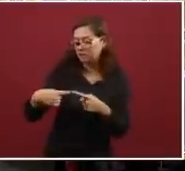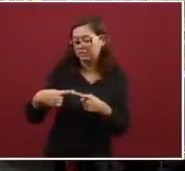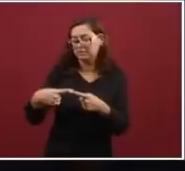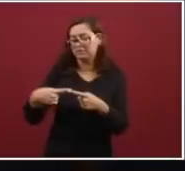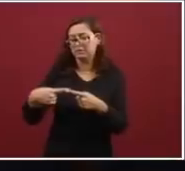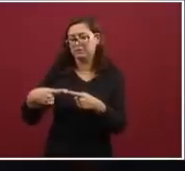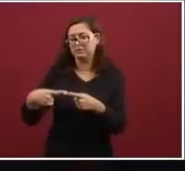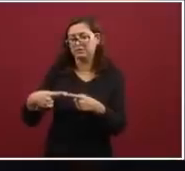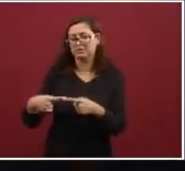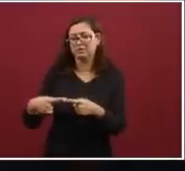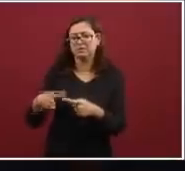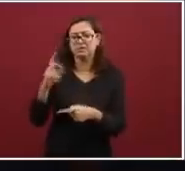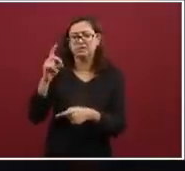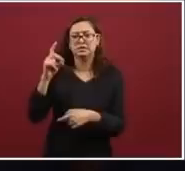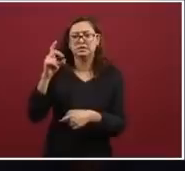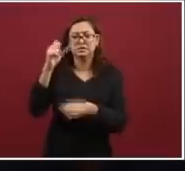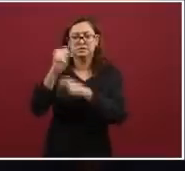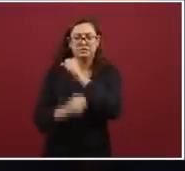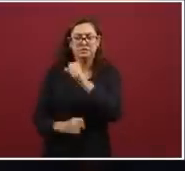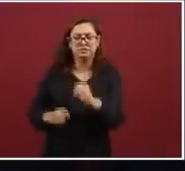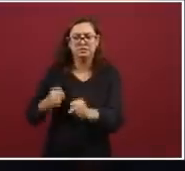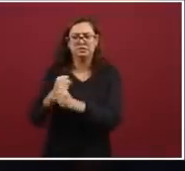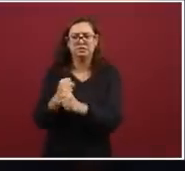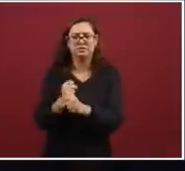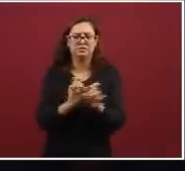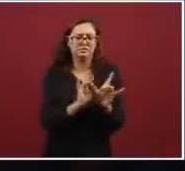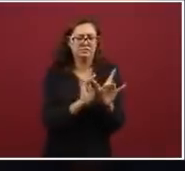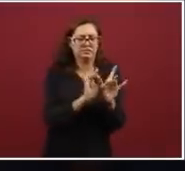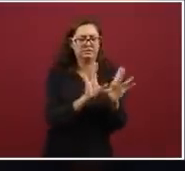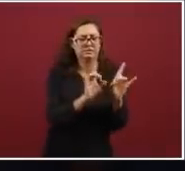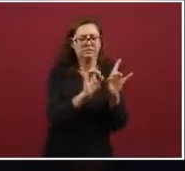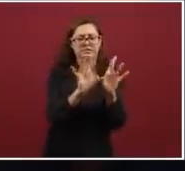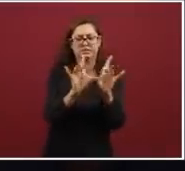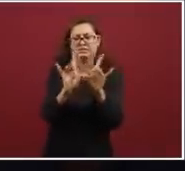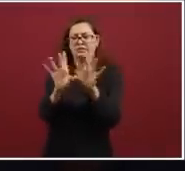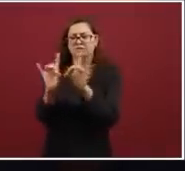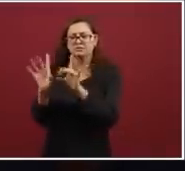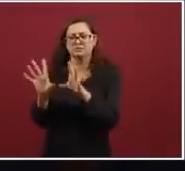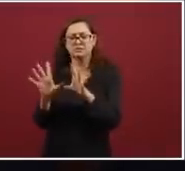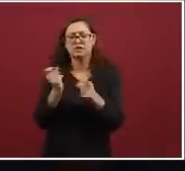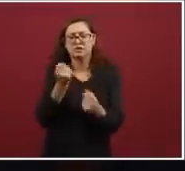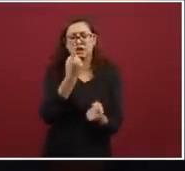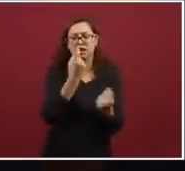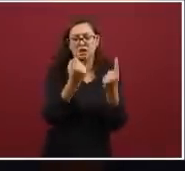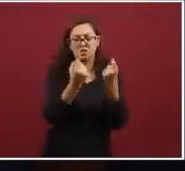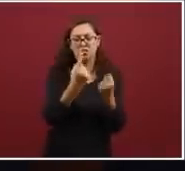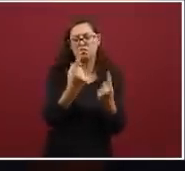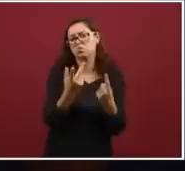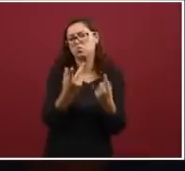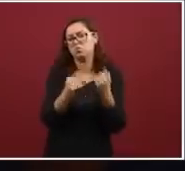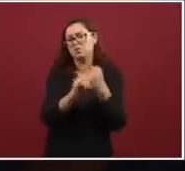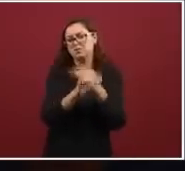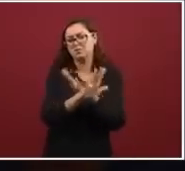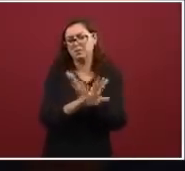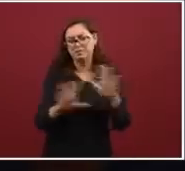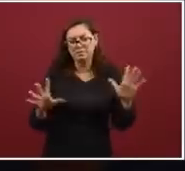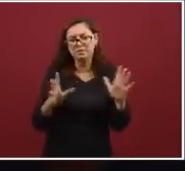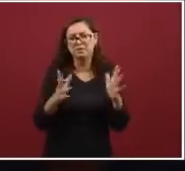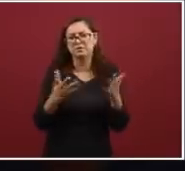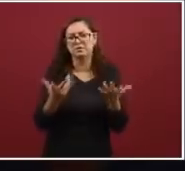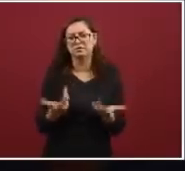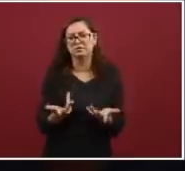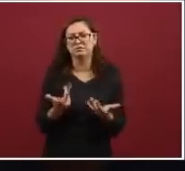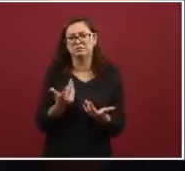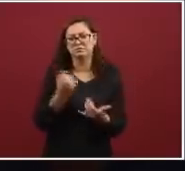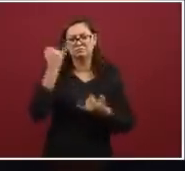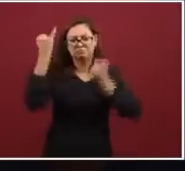de los últimos 30 años surgieron medios y le digo así, ilegítimamente,